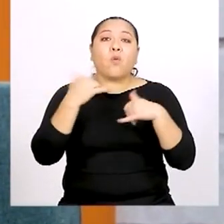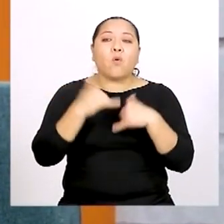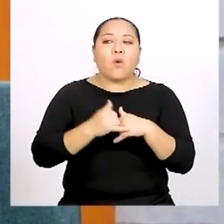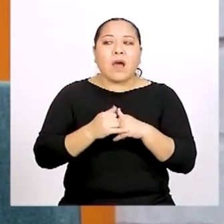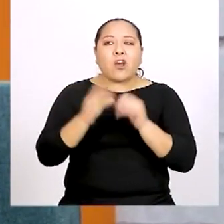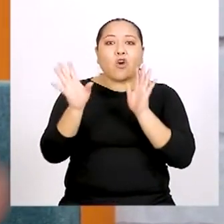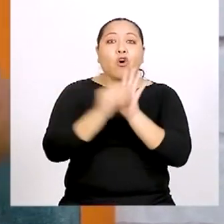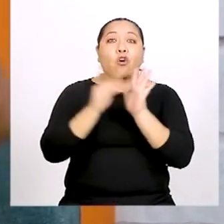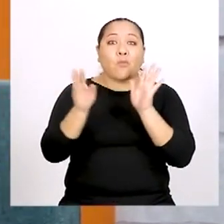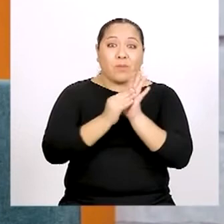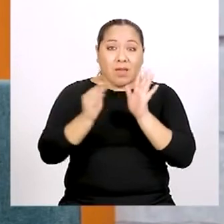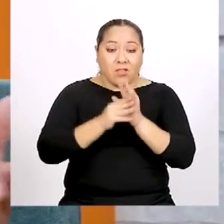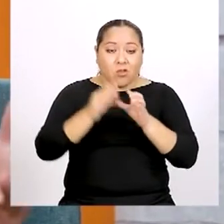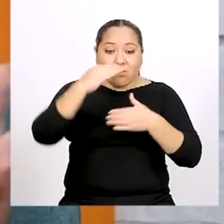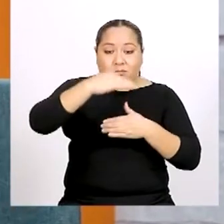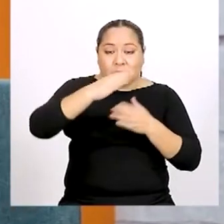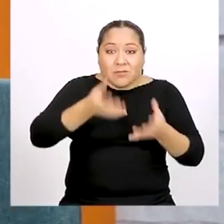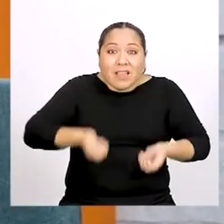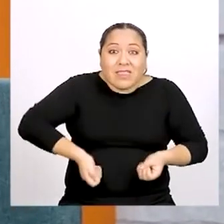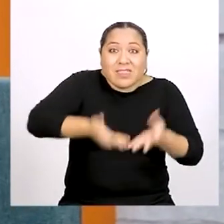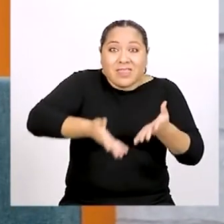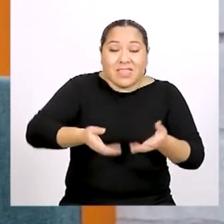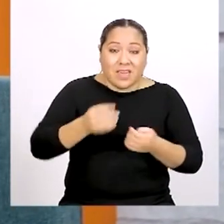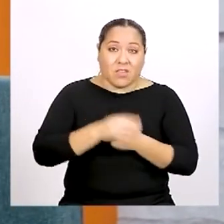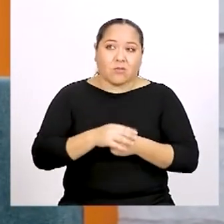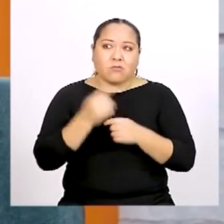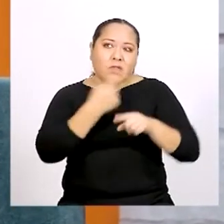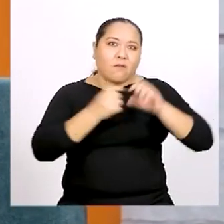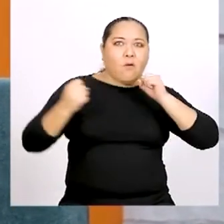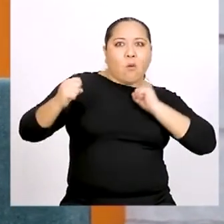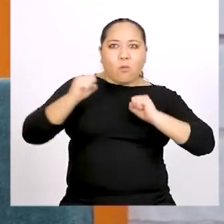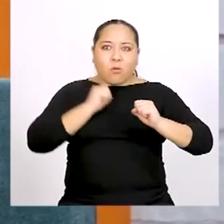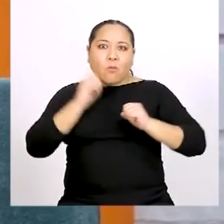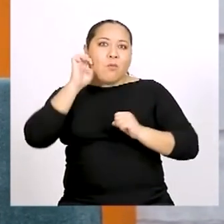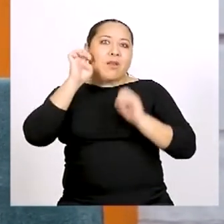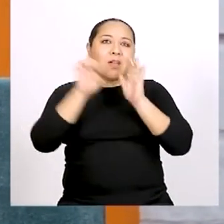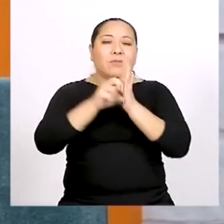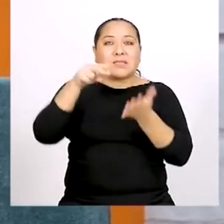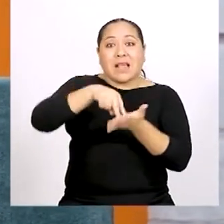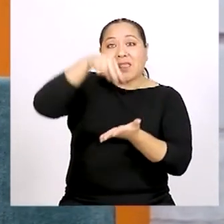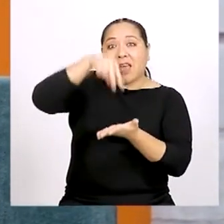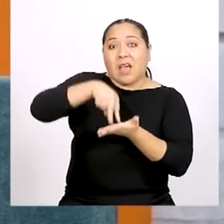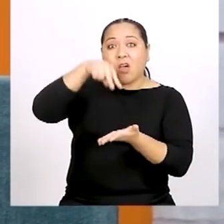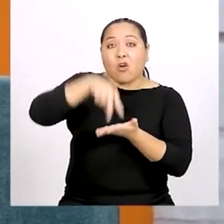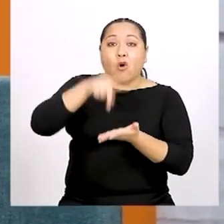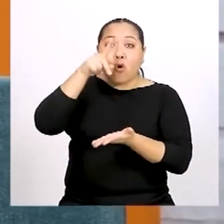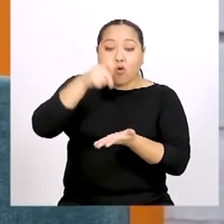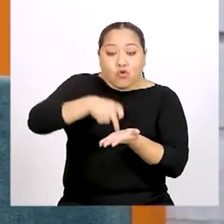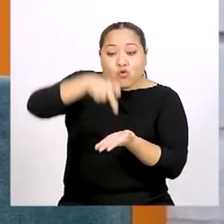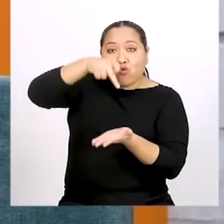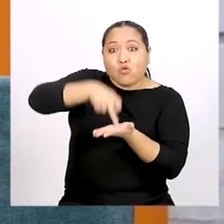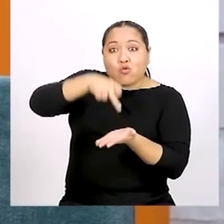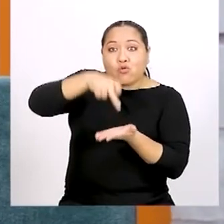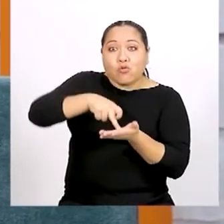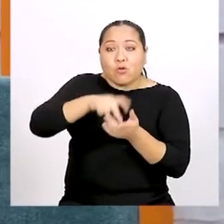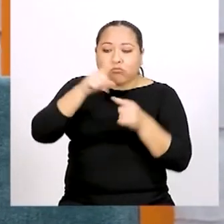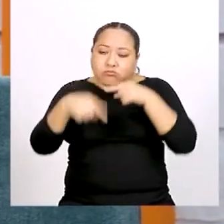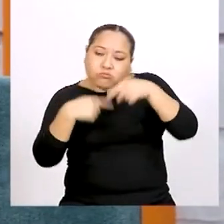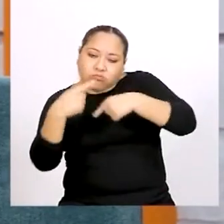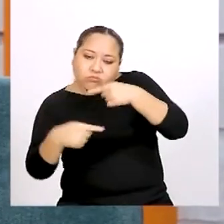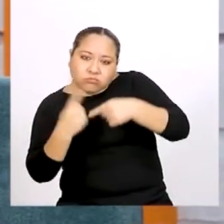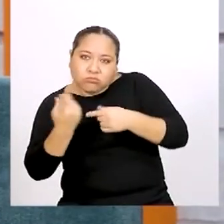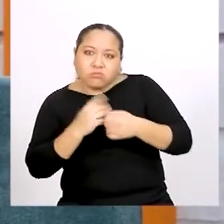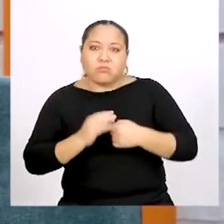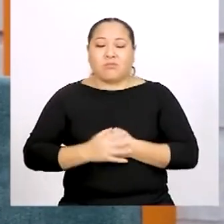a jugar siguiendo las indicaciones de un dado, realizando diferentes movimientos, como saltar con dos pies o con uno,